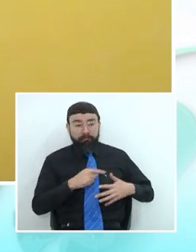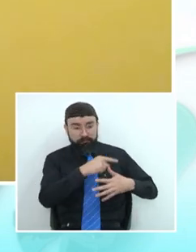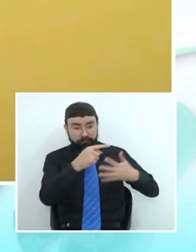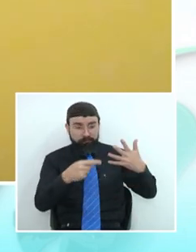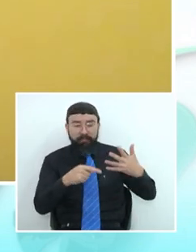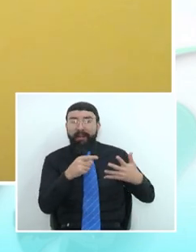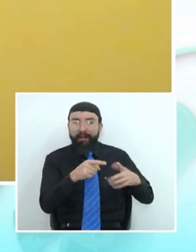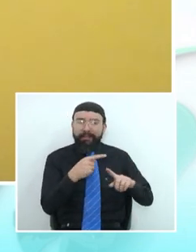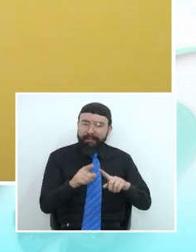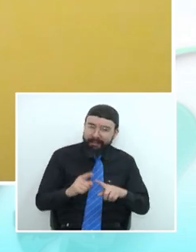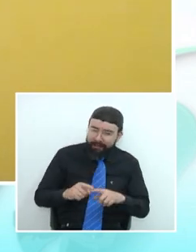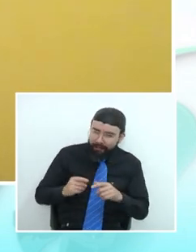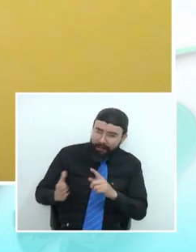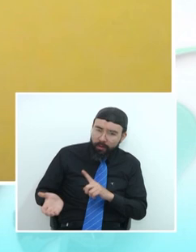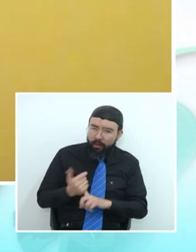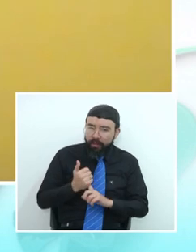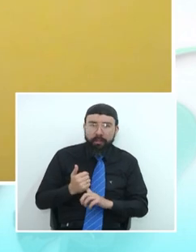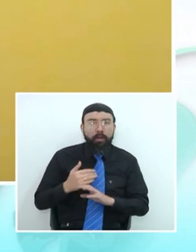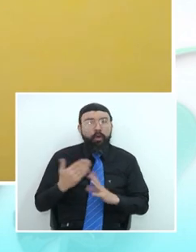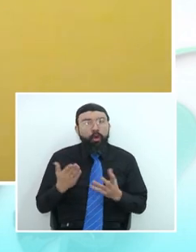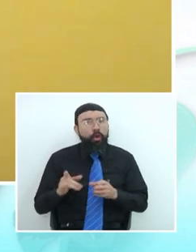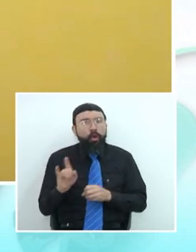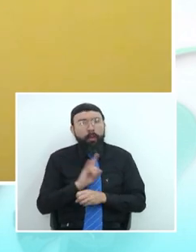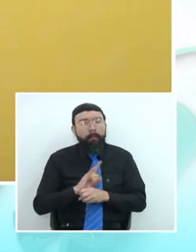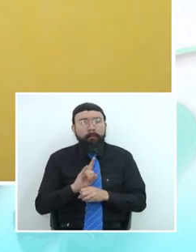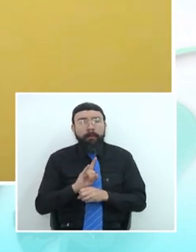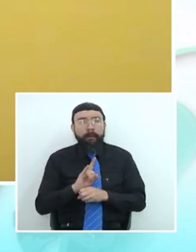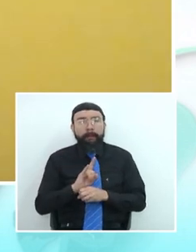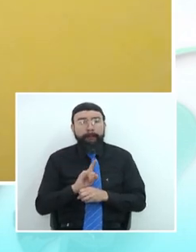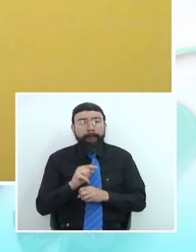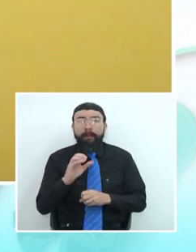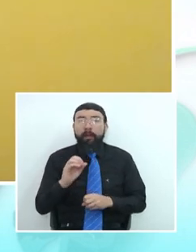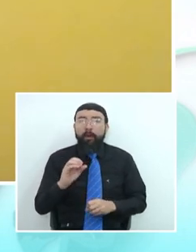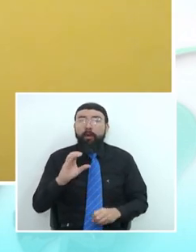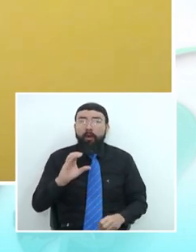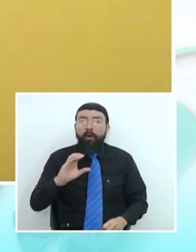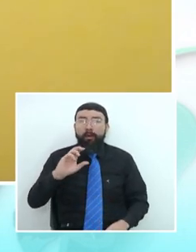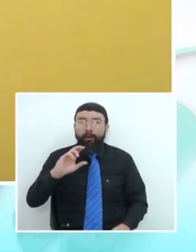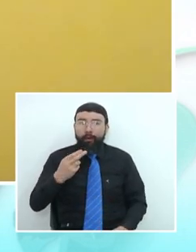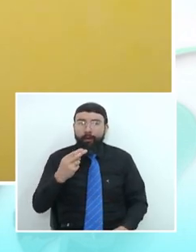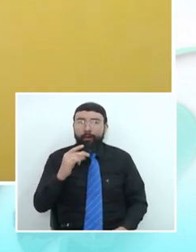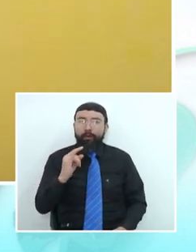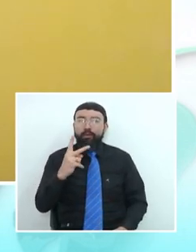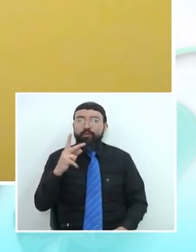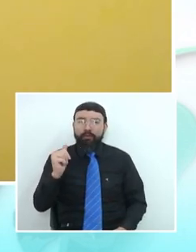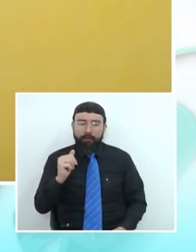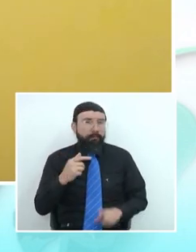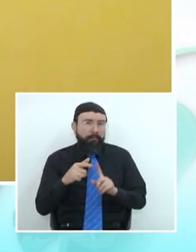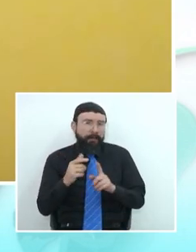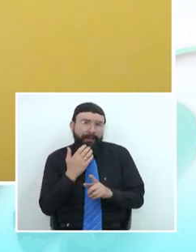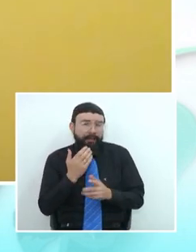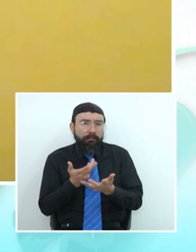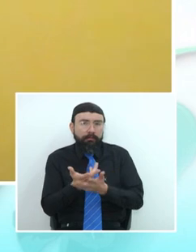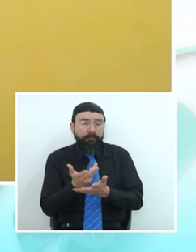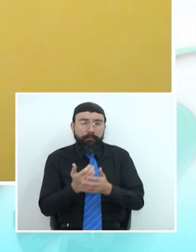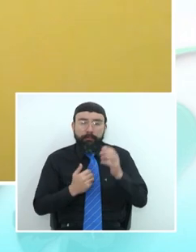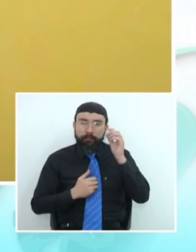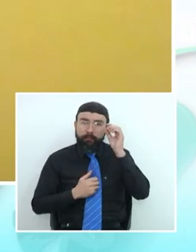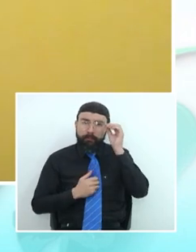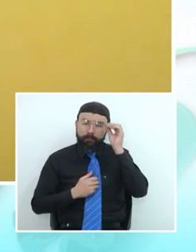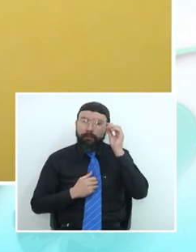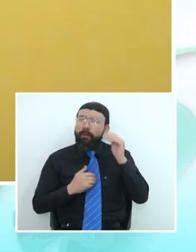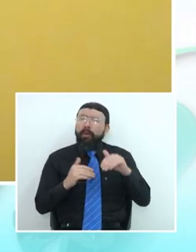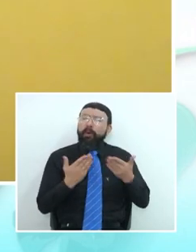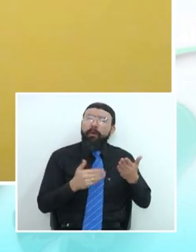estas tablitas, cómo usar la uchuva. Pero a ver, les voy a dar una idea. Se